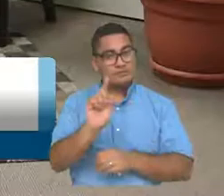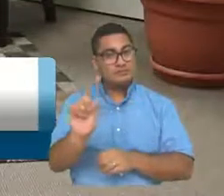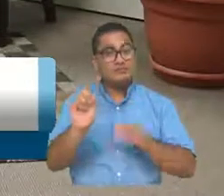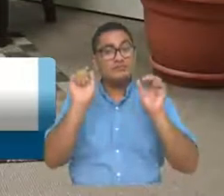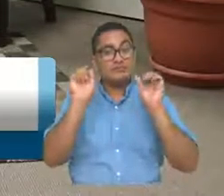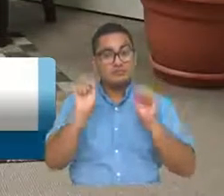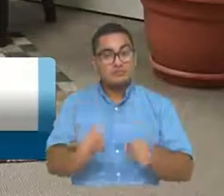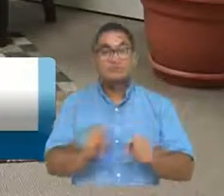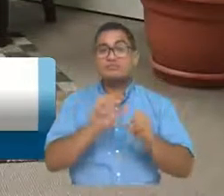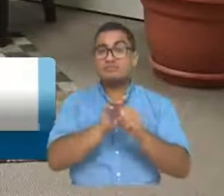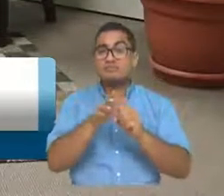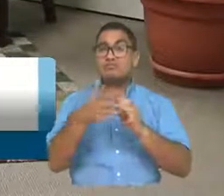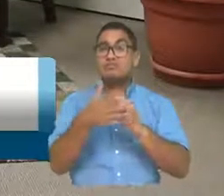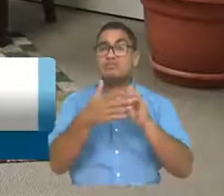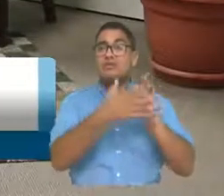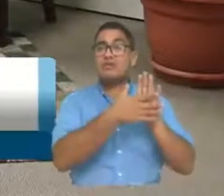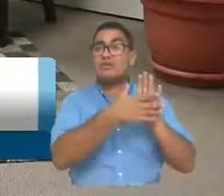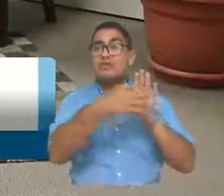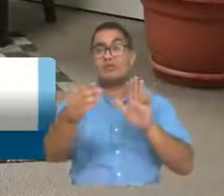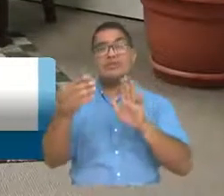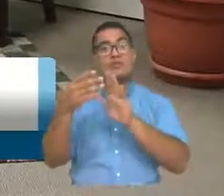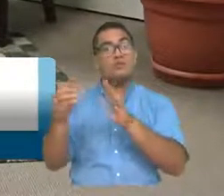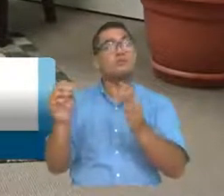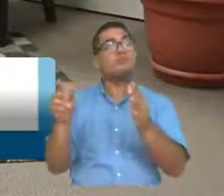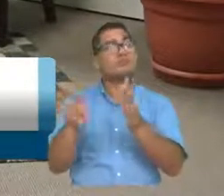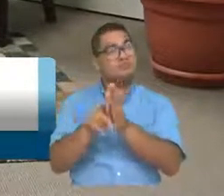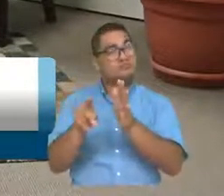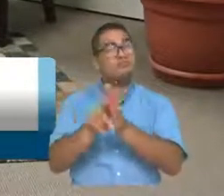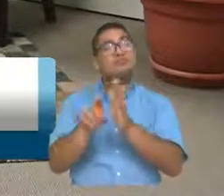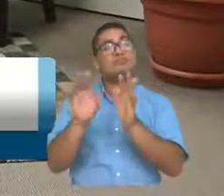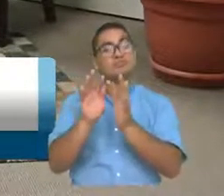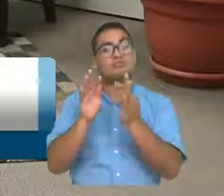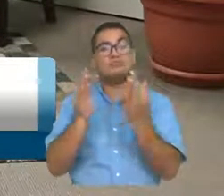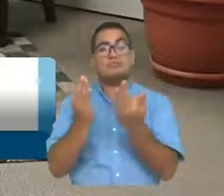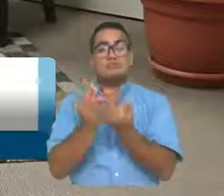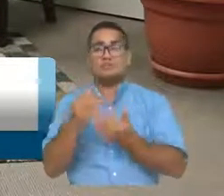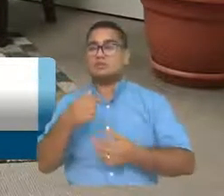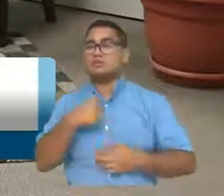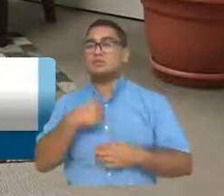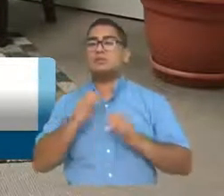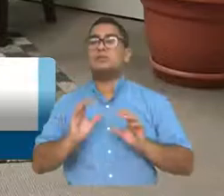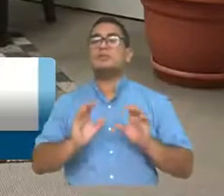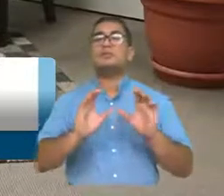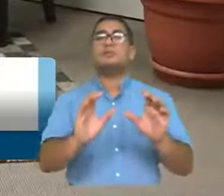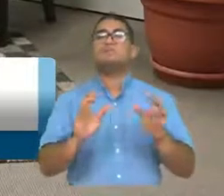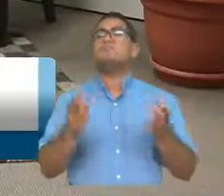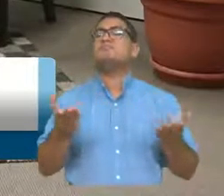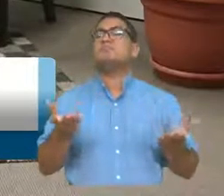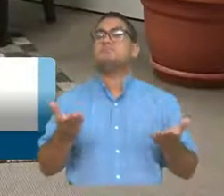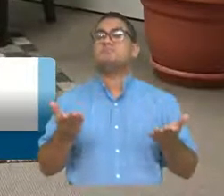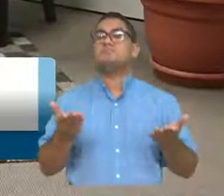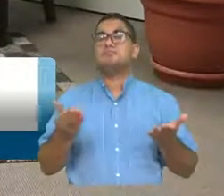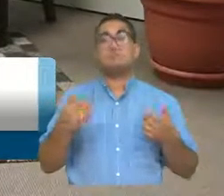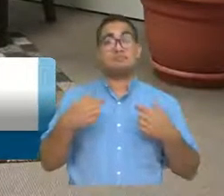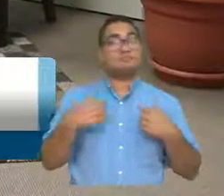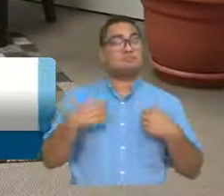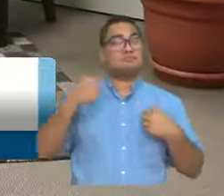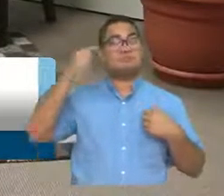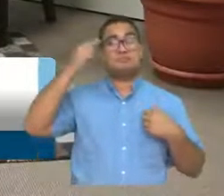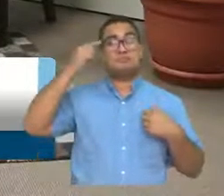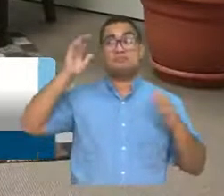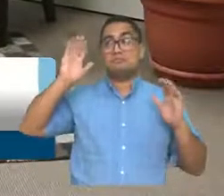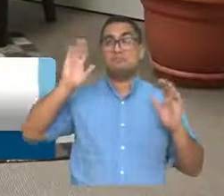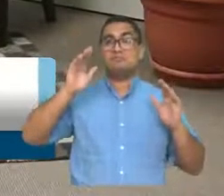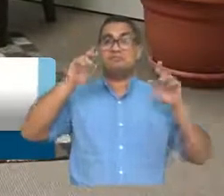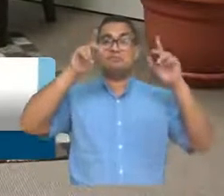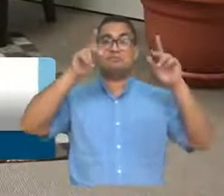sobre todo cuando estamos muy acostumbrados a ser muy cariñosos, pero en estos momentos no podemos darnos el lujo de ser